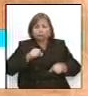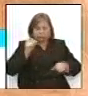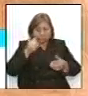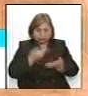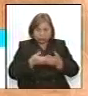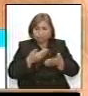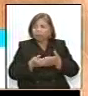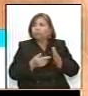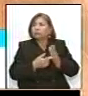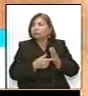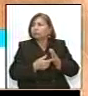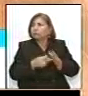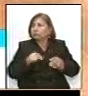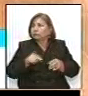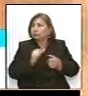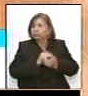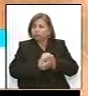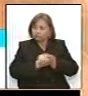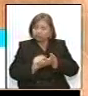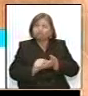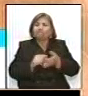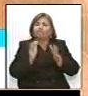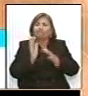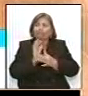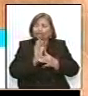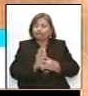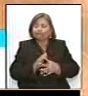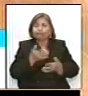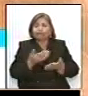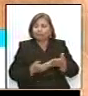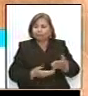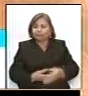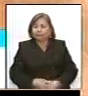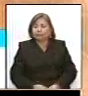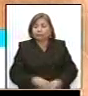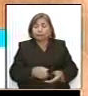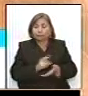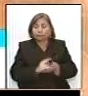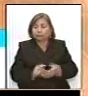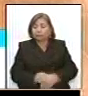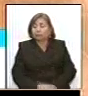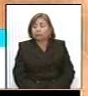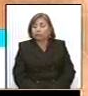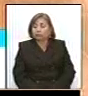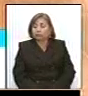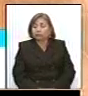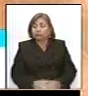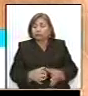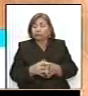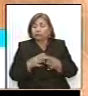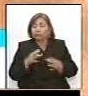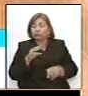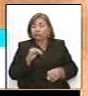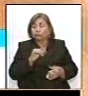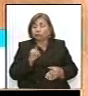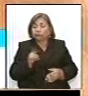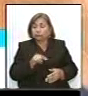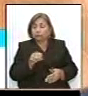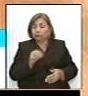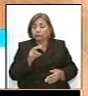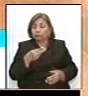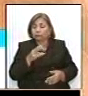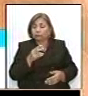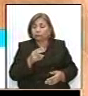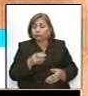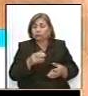advertir que en esos meses se presentaron informes de representación, tanto en marzo del 2017